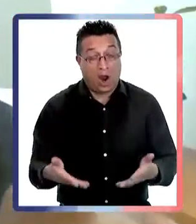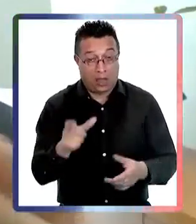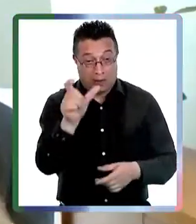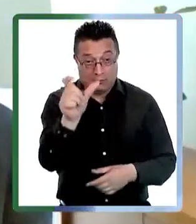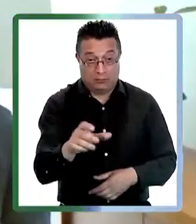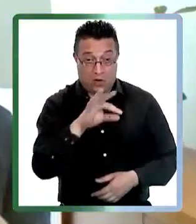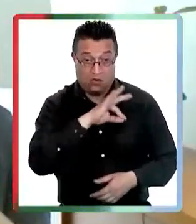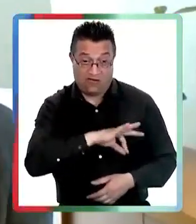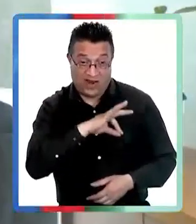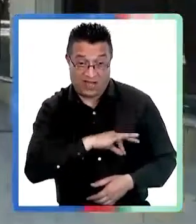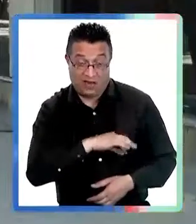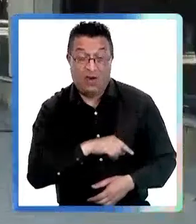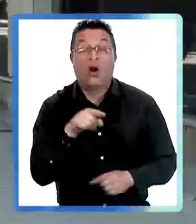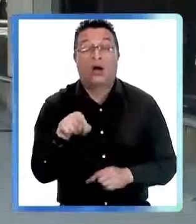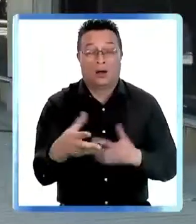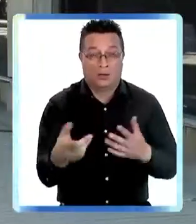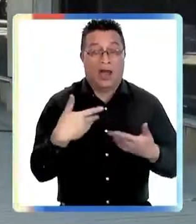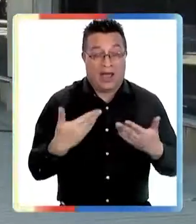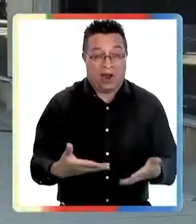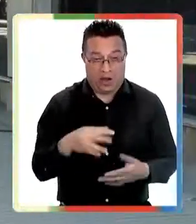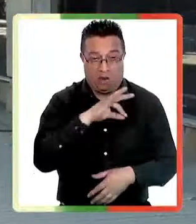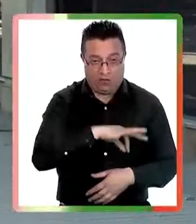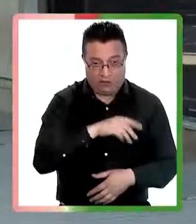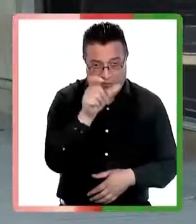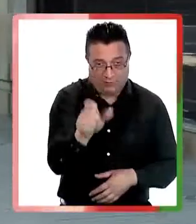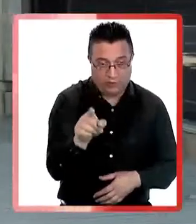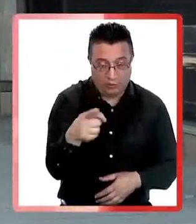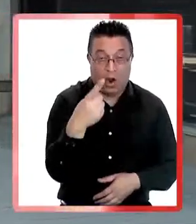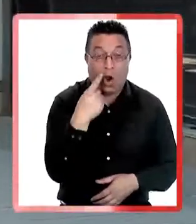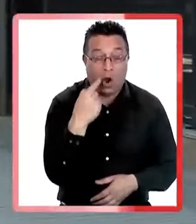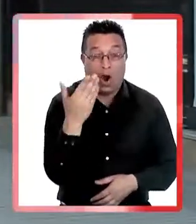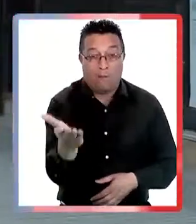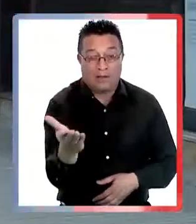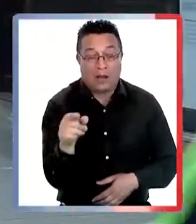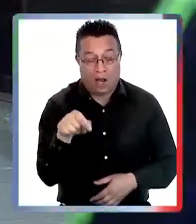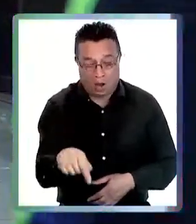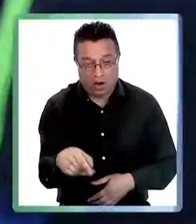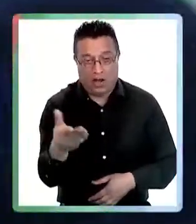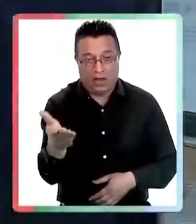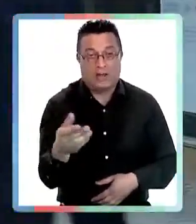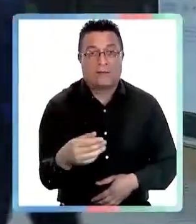actual jubilado, hablemos primero de los actuales, un hombre